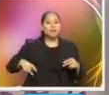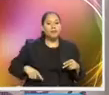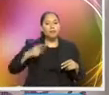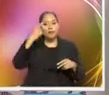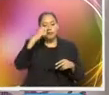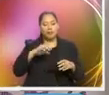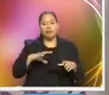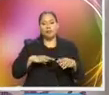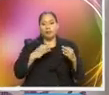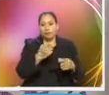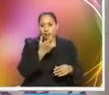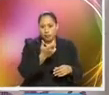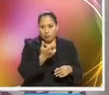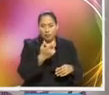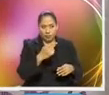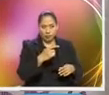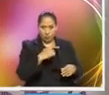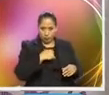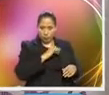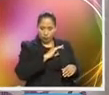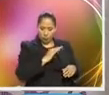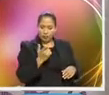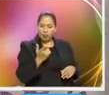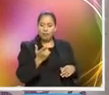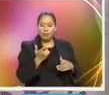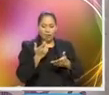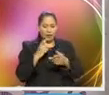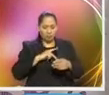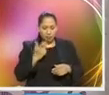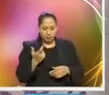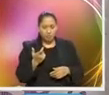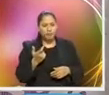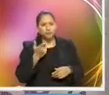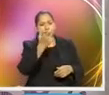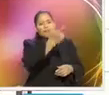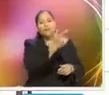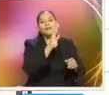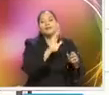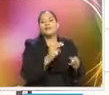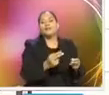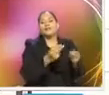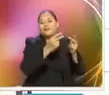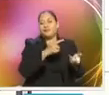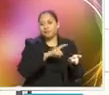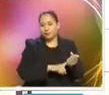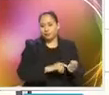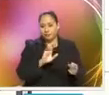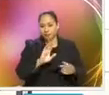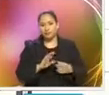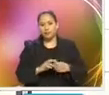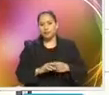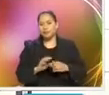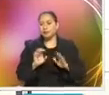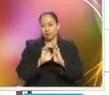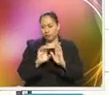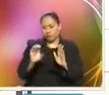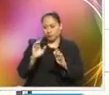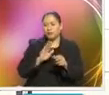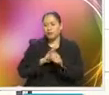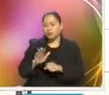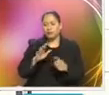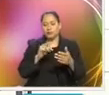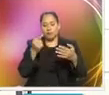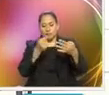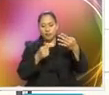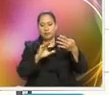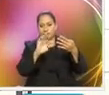financiarse y en donde tú puedes invertir. Okay. Déjame regreso un poquito para los pasos antes de ir a ver qué instrumento vamos a elegir. Sí. Lo